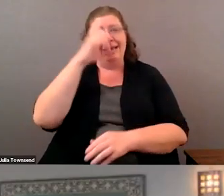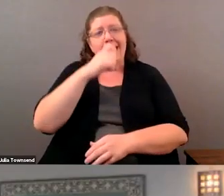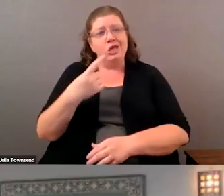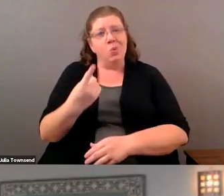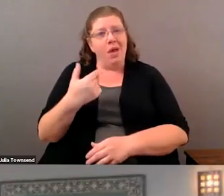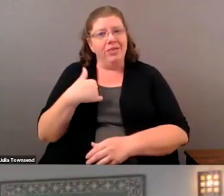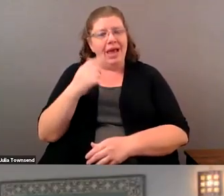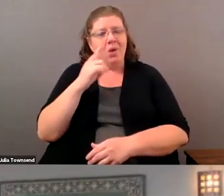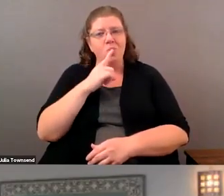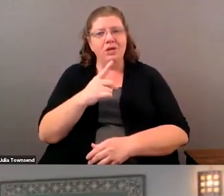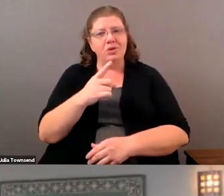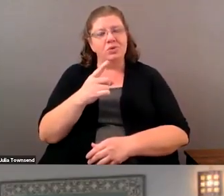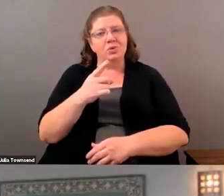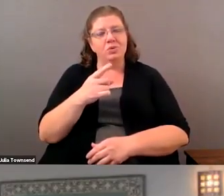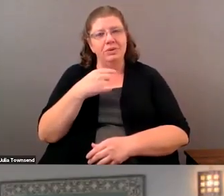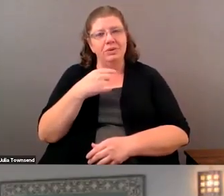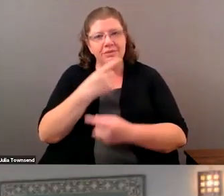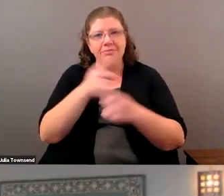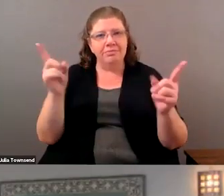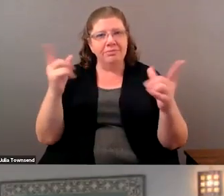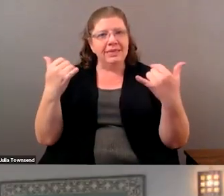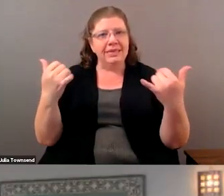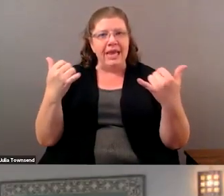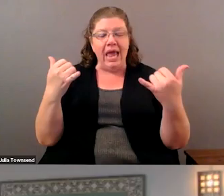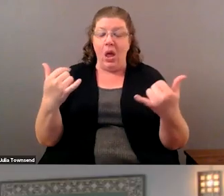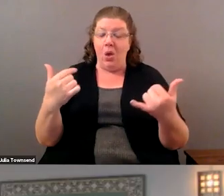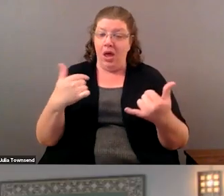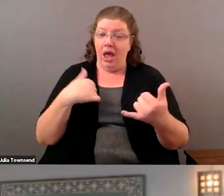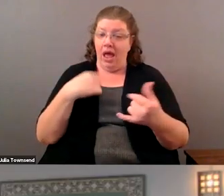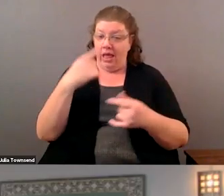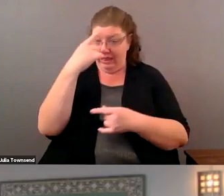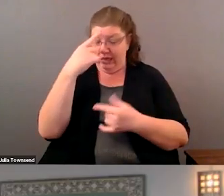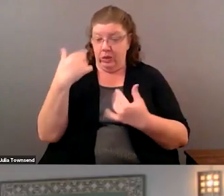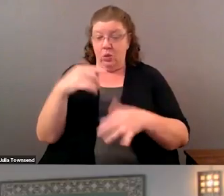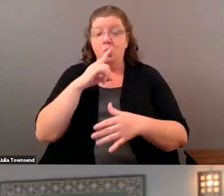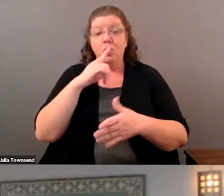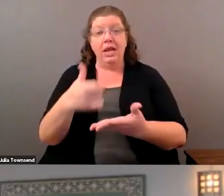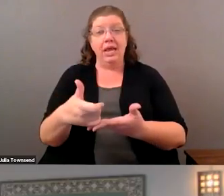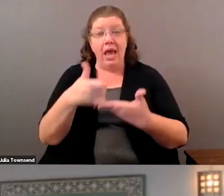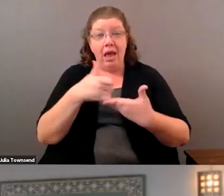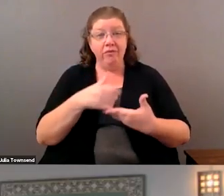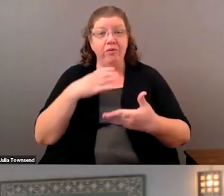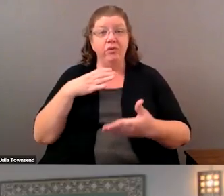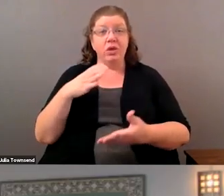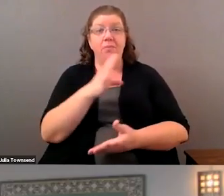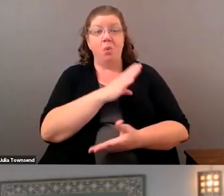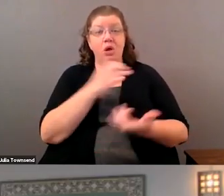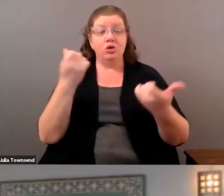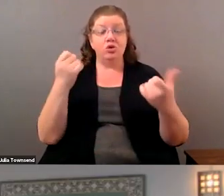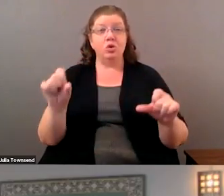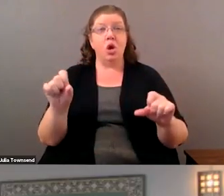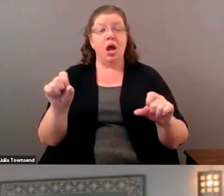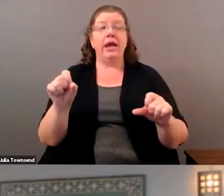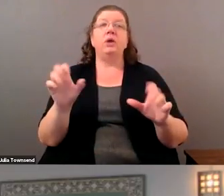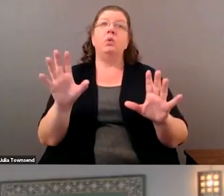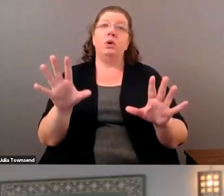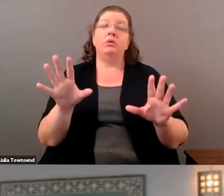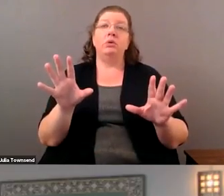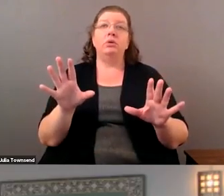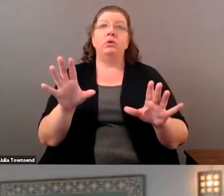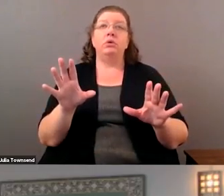estudiantes que tienen diferencias de aprendizaje y también los estudiantes que aprenden el inglés como segundo idioma en este